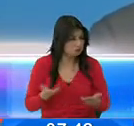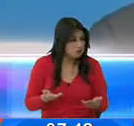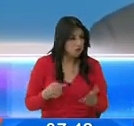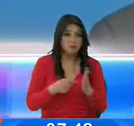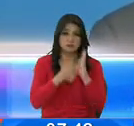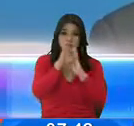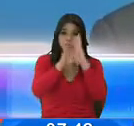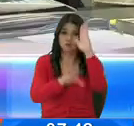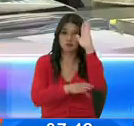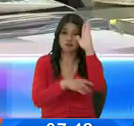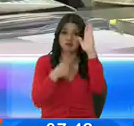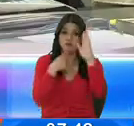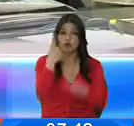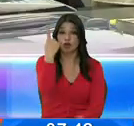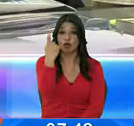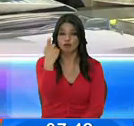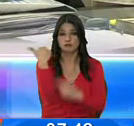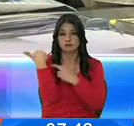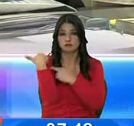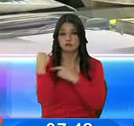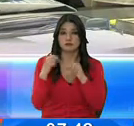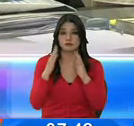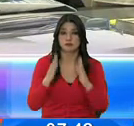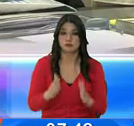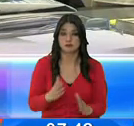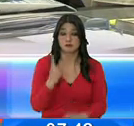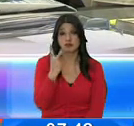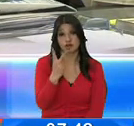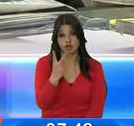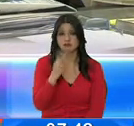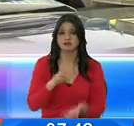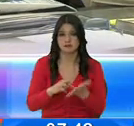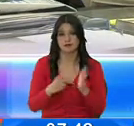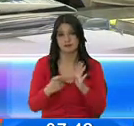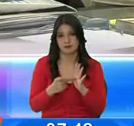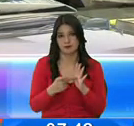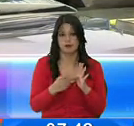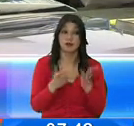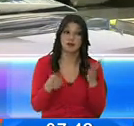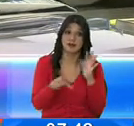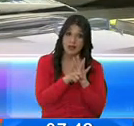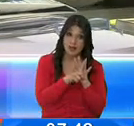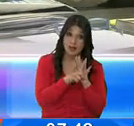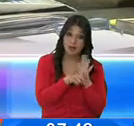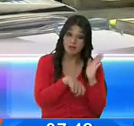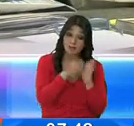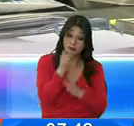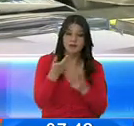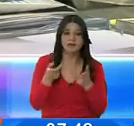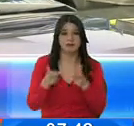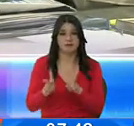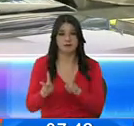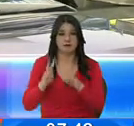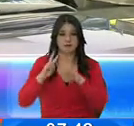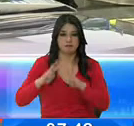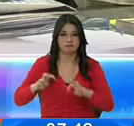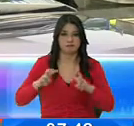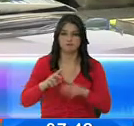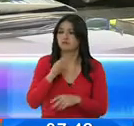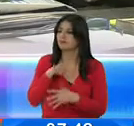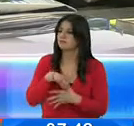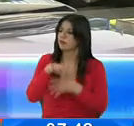construcción establece 11 tareas para los legisladores dos de ellas son legislar y fiscal que queda pendiente en materia de fiscalización